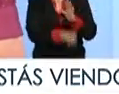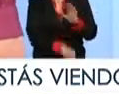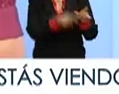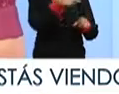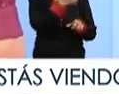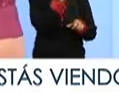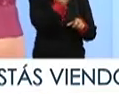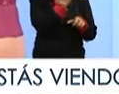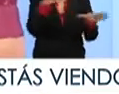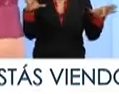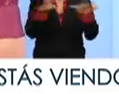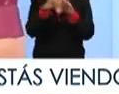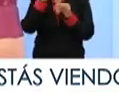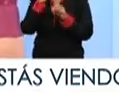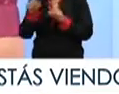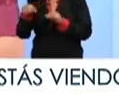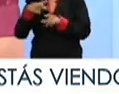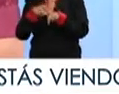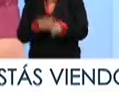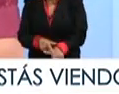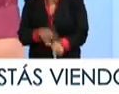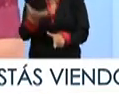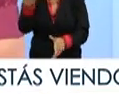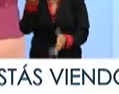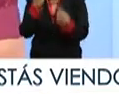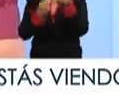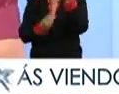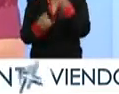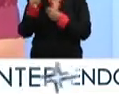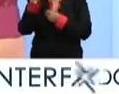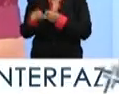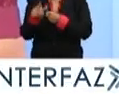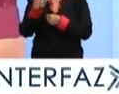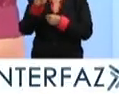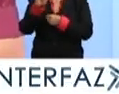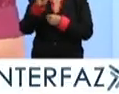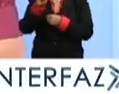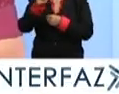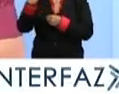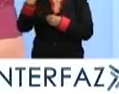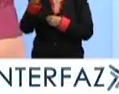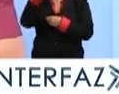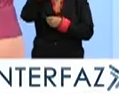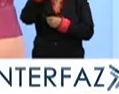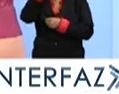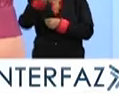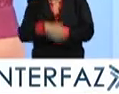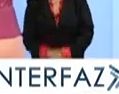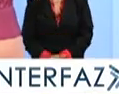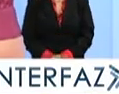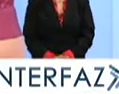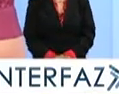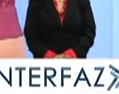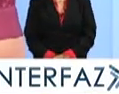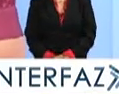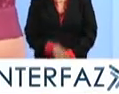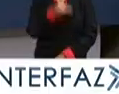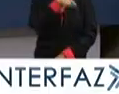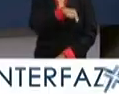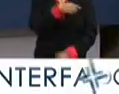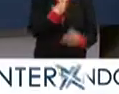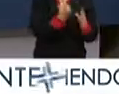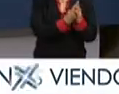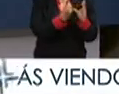con las escuelas para que los niños puedan continuar aprendiendo más sobre tecnología y ciencia y robótica? Aquí se